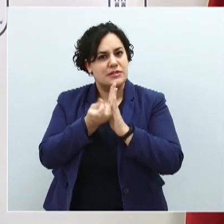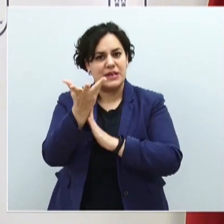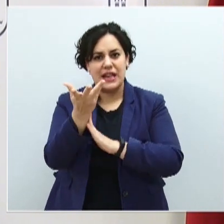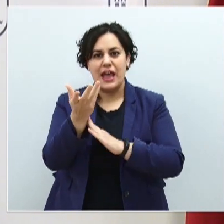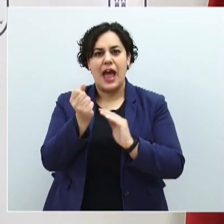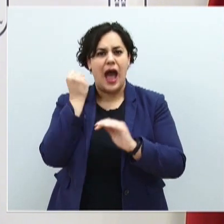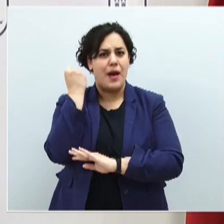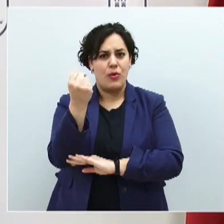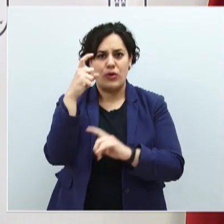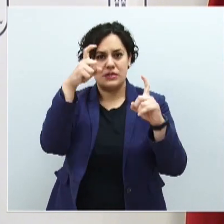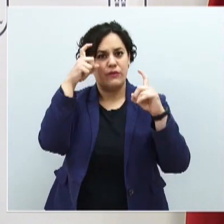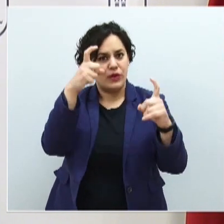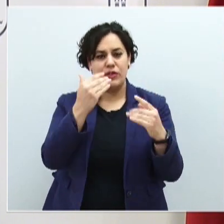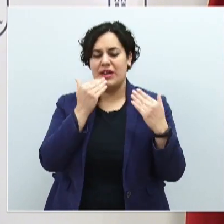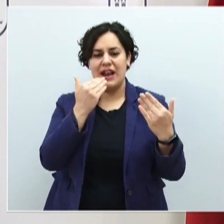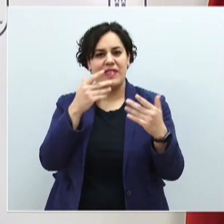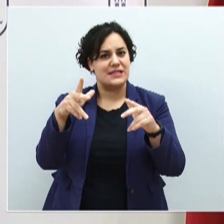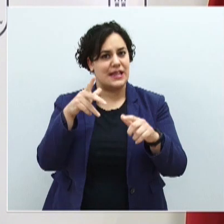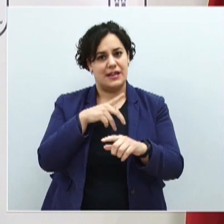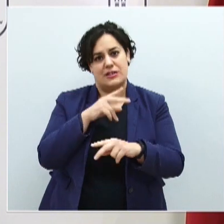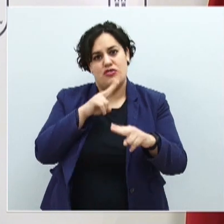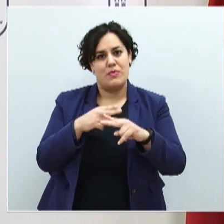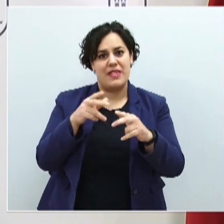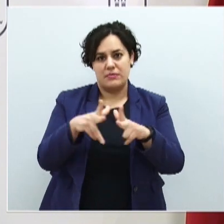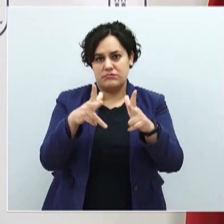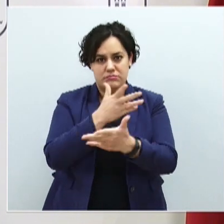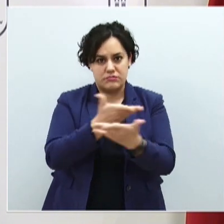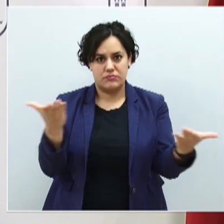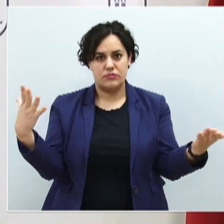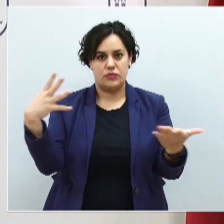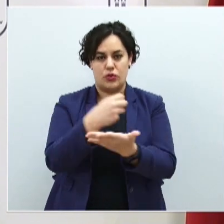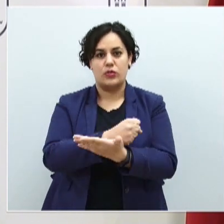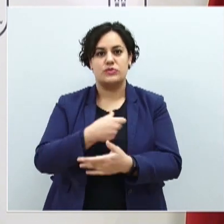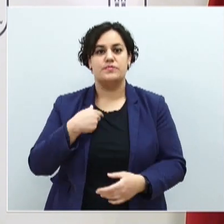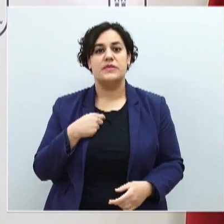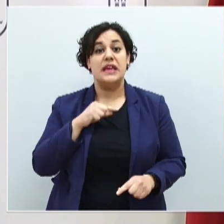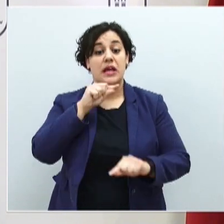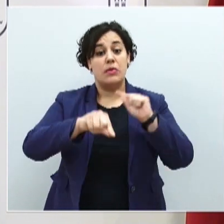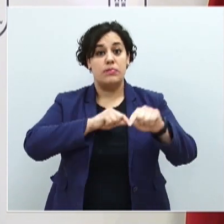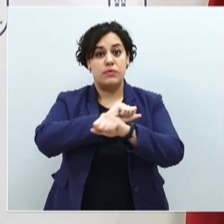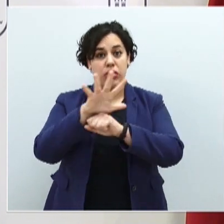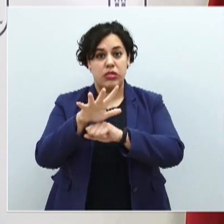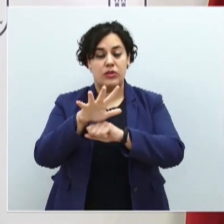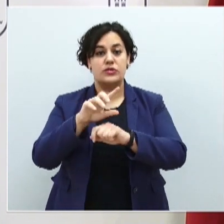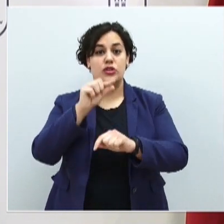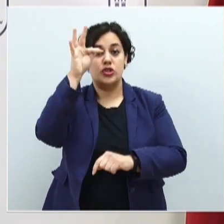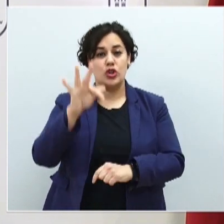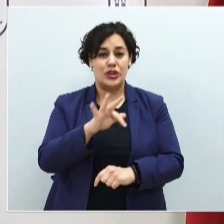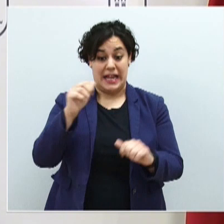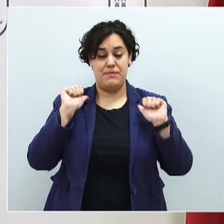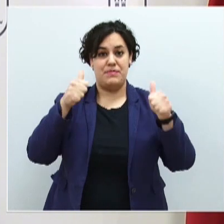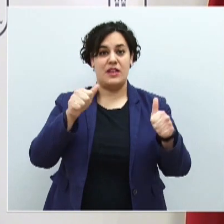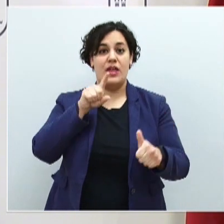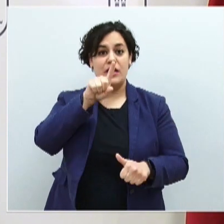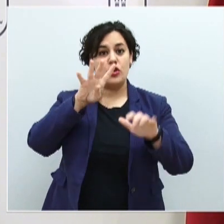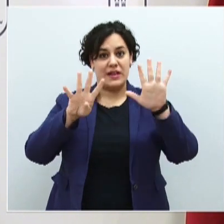Gobierno y de toda la ciudadanía. Desde el comienzo de la pandemia han sido 198 los profesionales del Servicio Murciano de